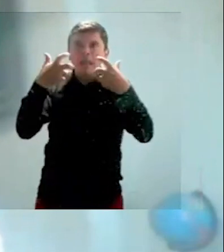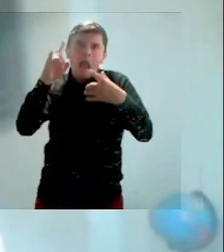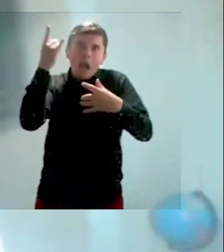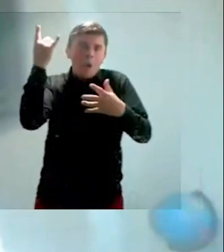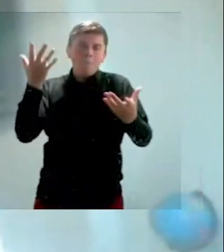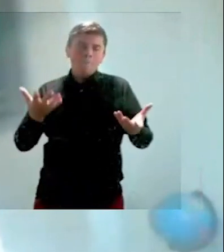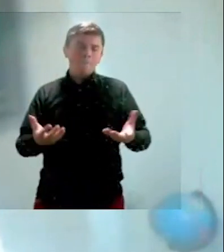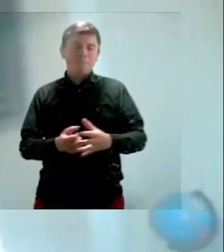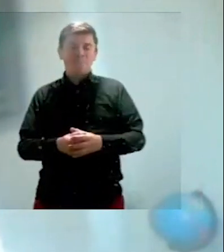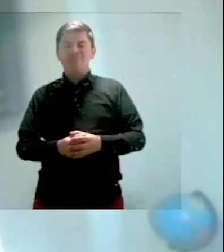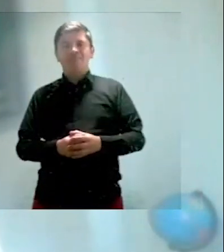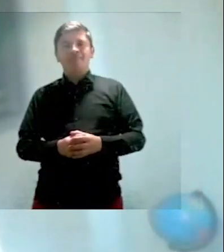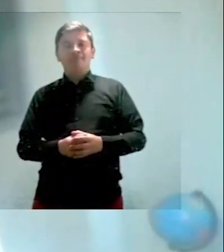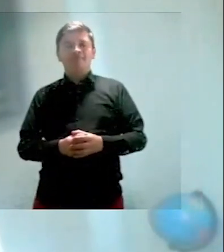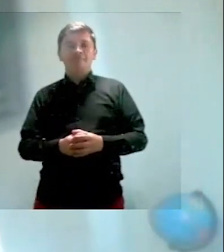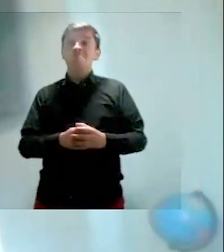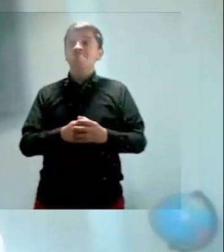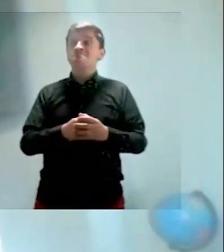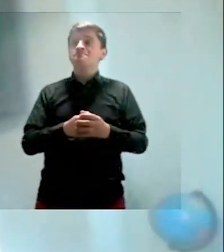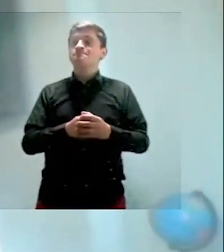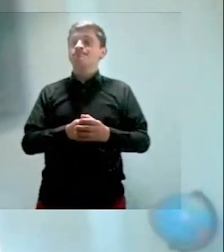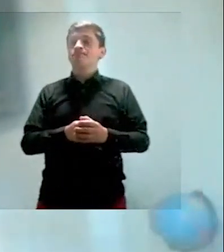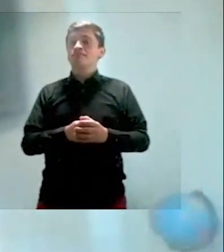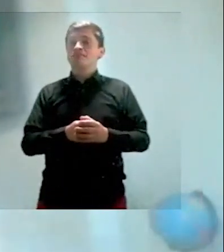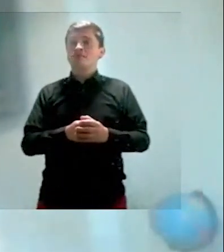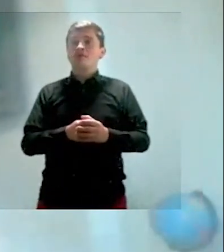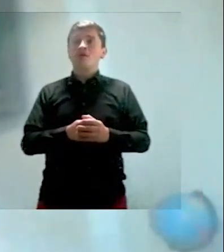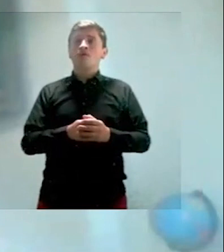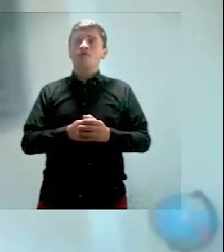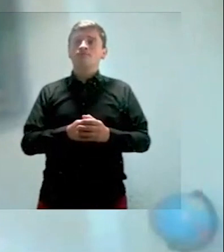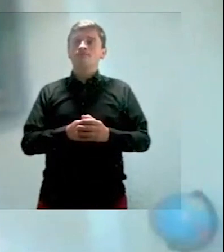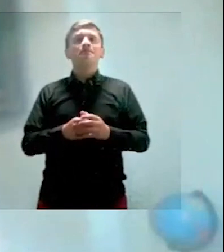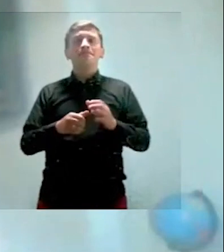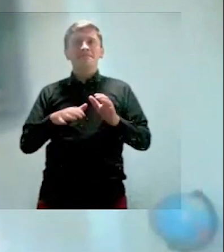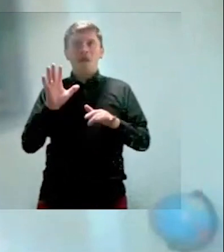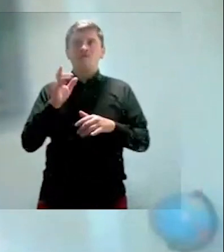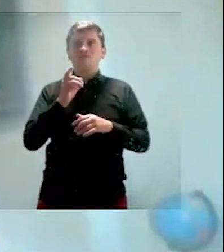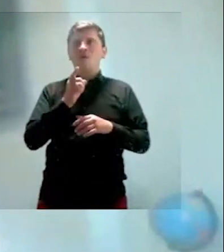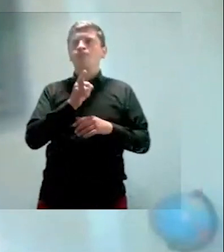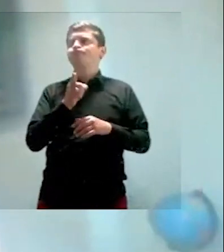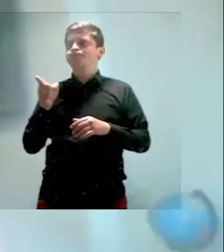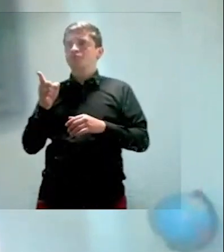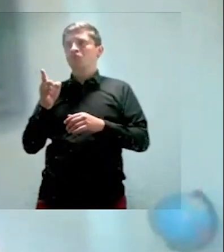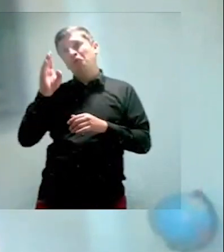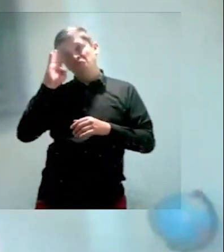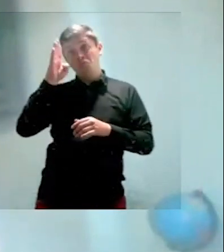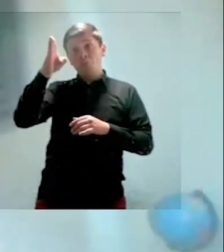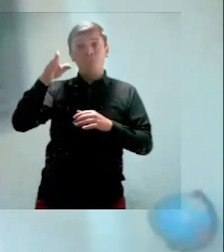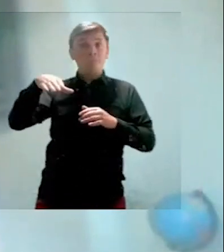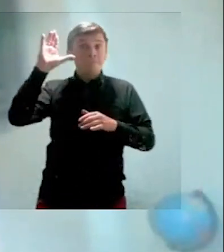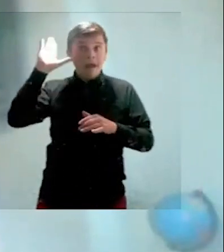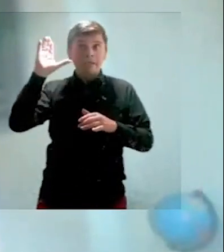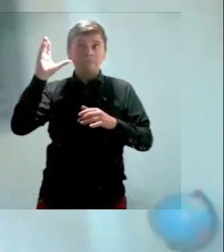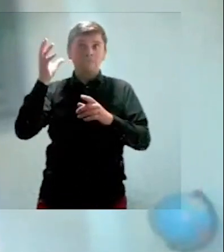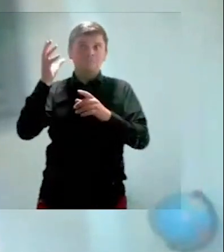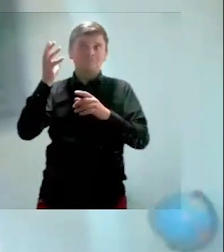ampliar no solo la decisión, sino, digamos, todo el engranaje